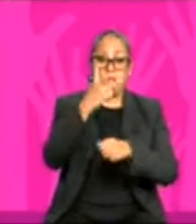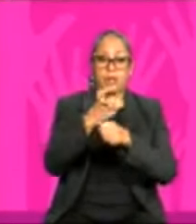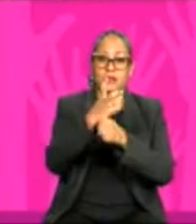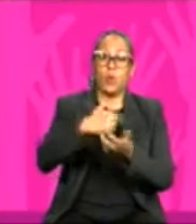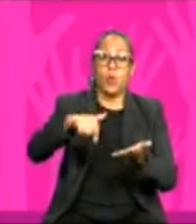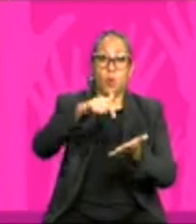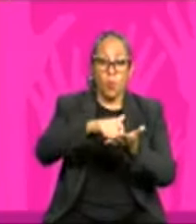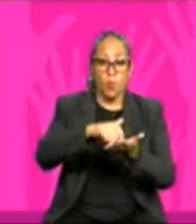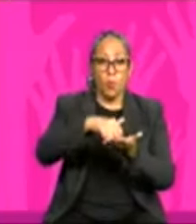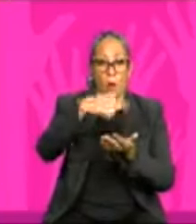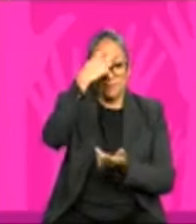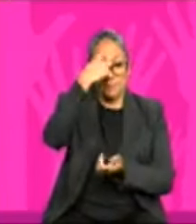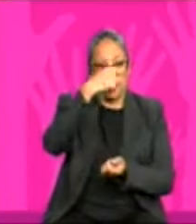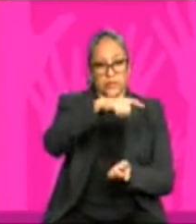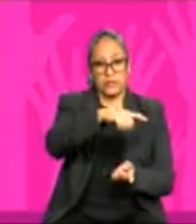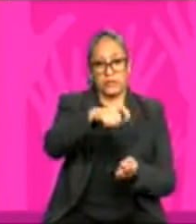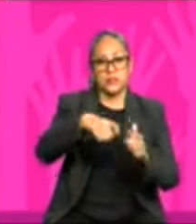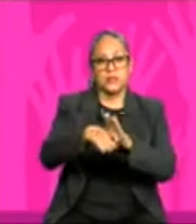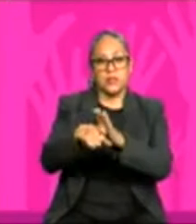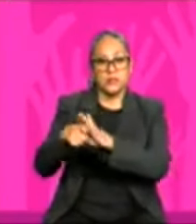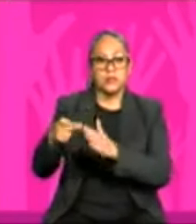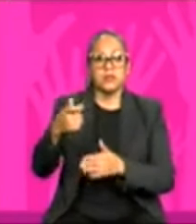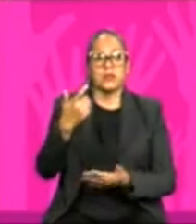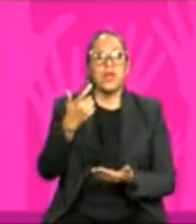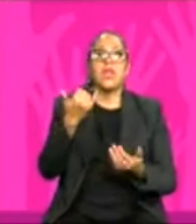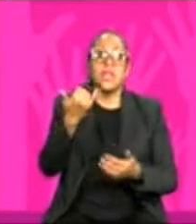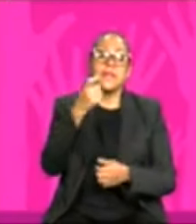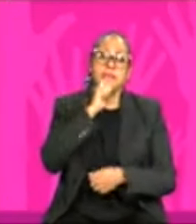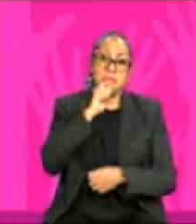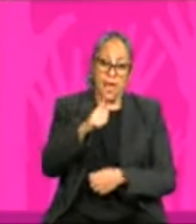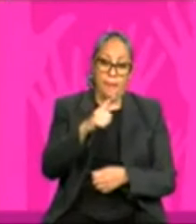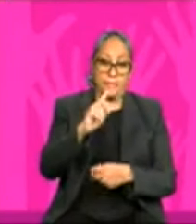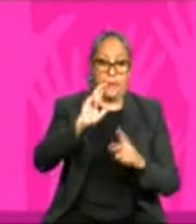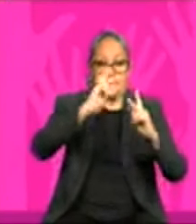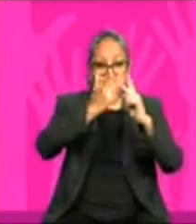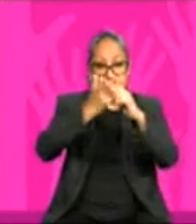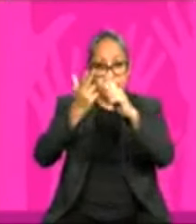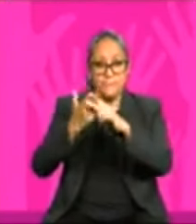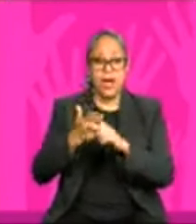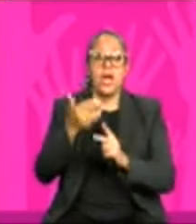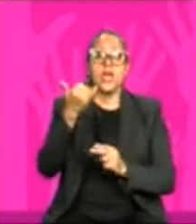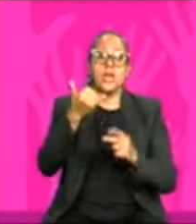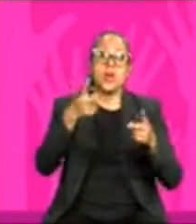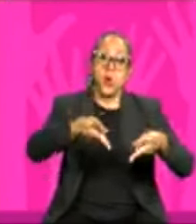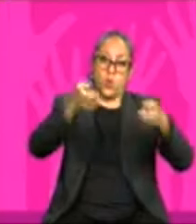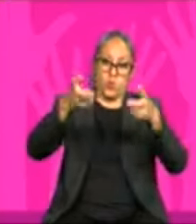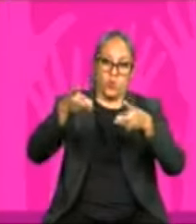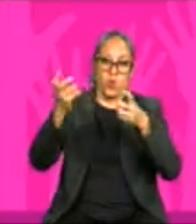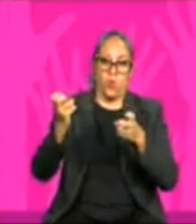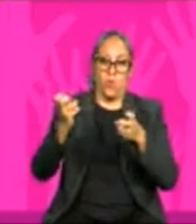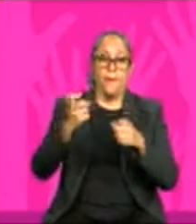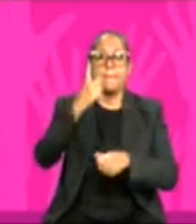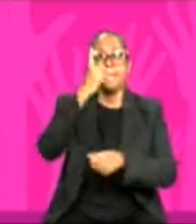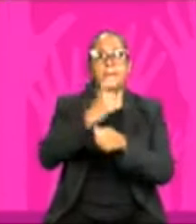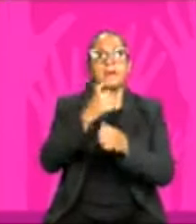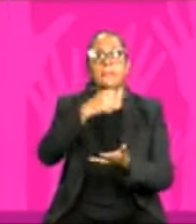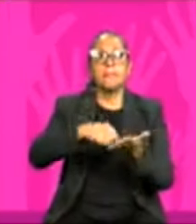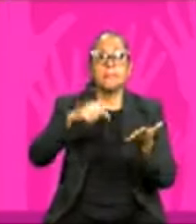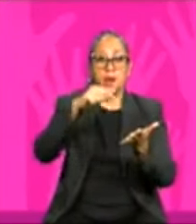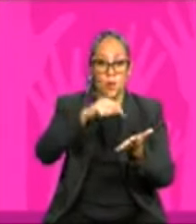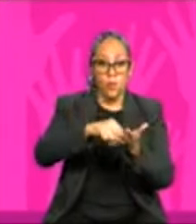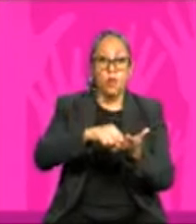en extorsión en todo el país, el segundo lugar nacional en homicidios y en robo con violencia, y el primer lugar nacional